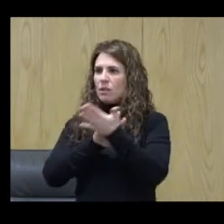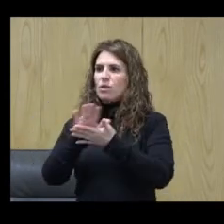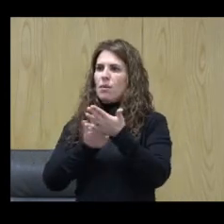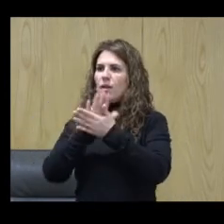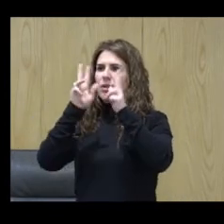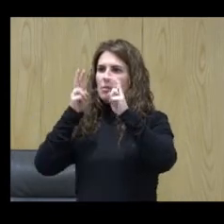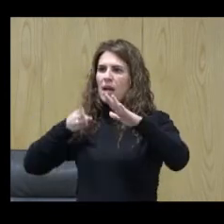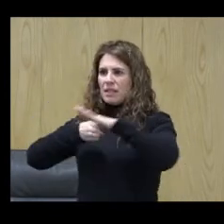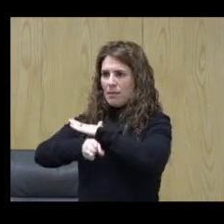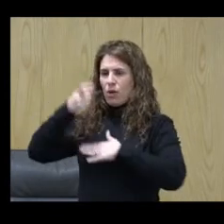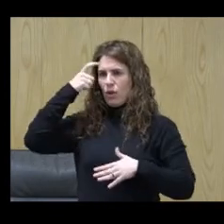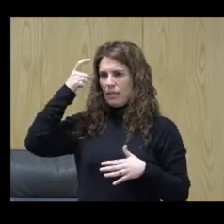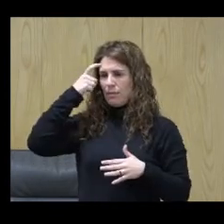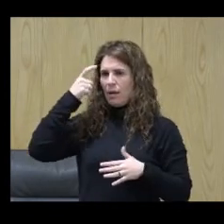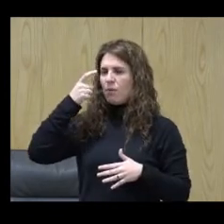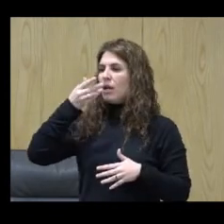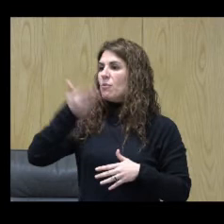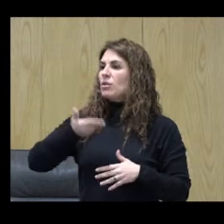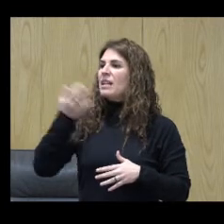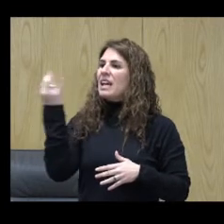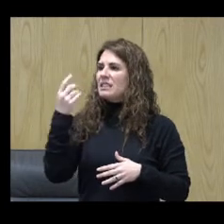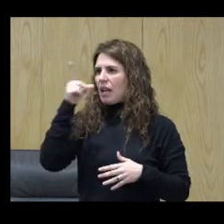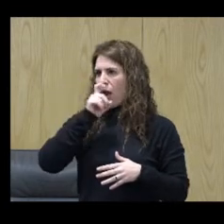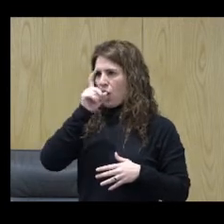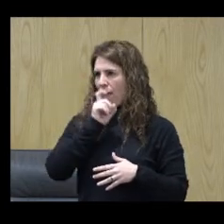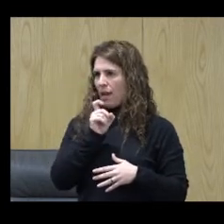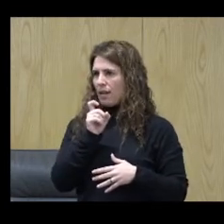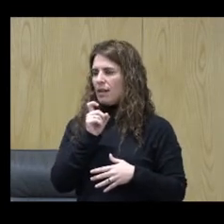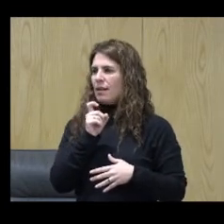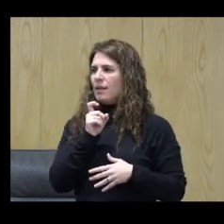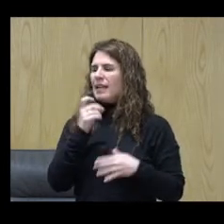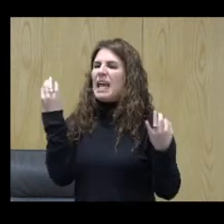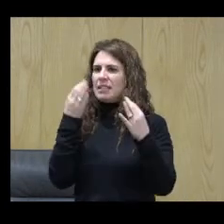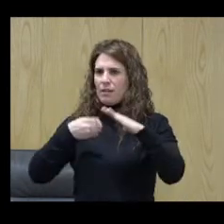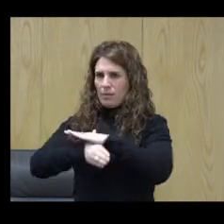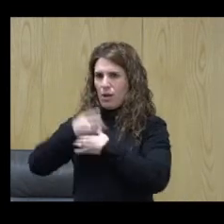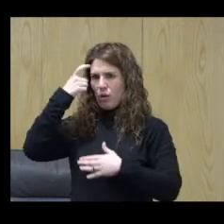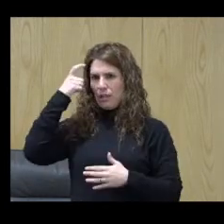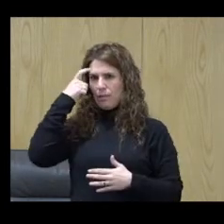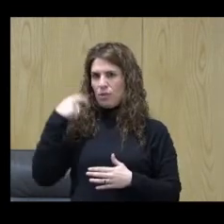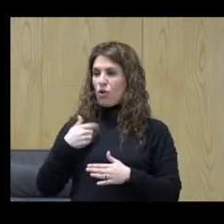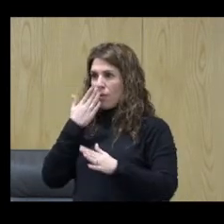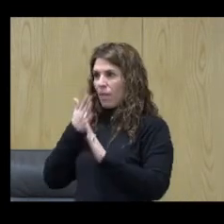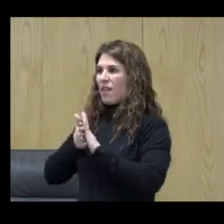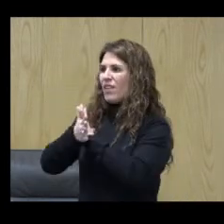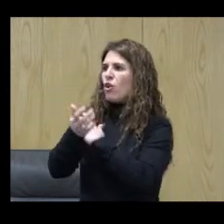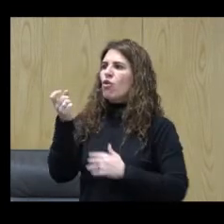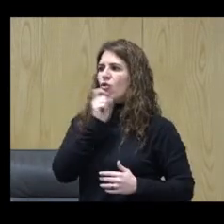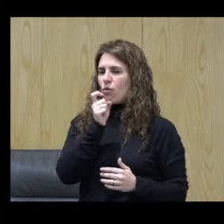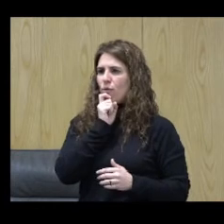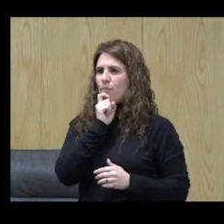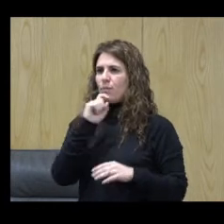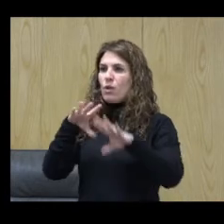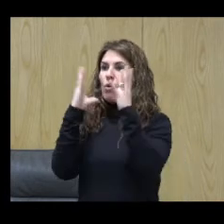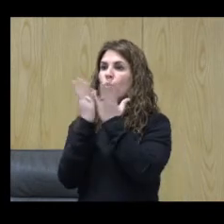cognitiva, recordar un poco, ¿no?, qué es esto de la accesibilidad cognitiva. Yo lo suelo definir en que es intentar hacer el mundo